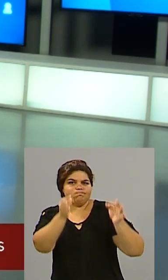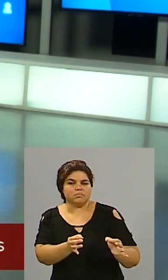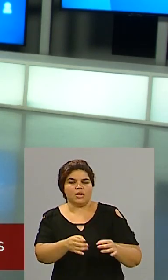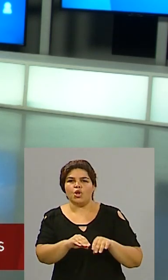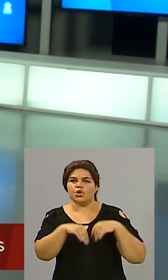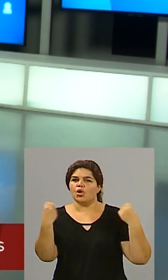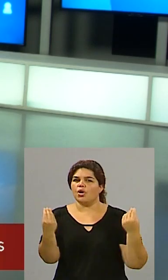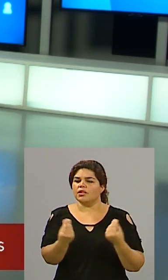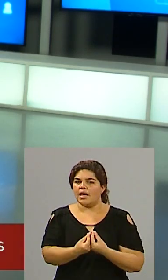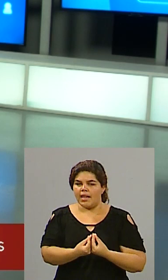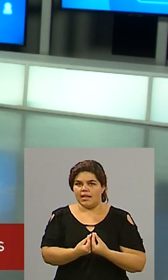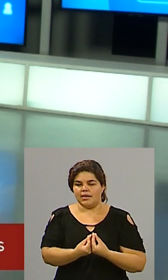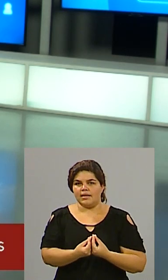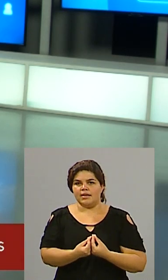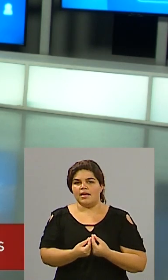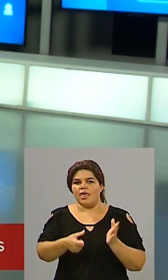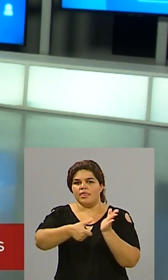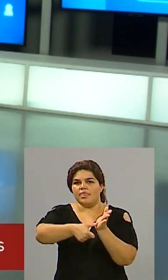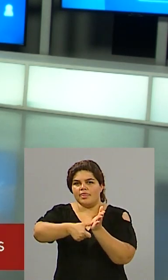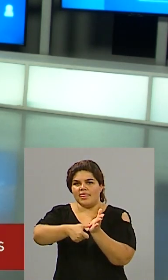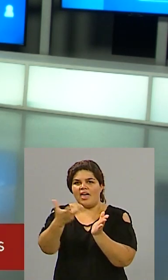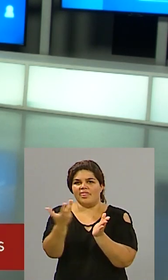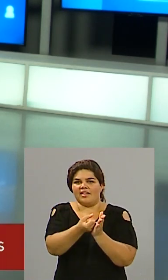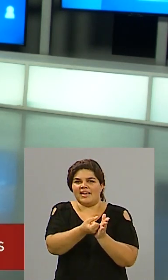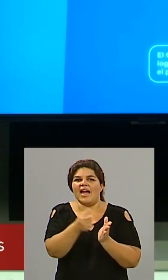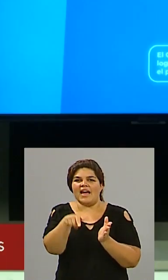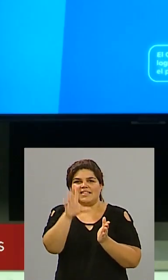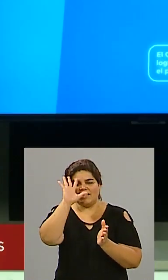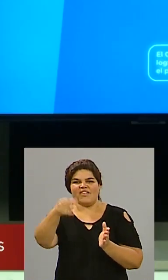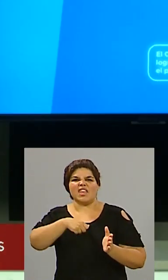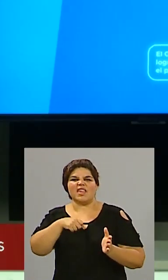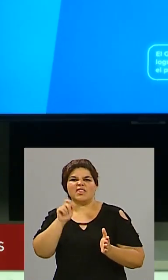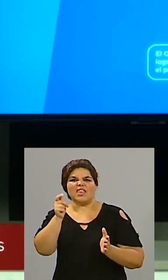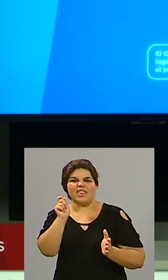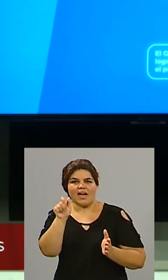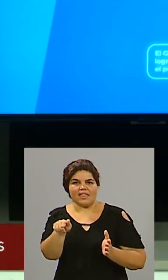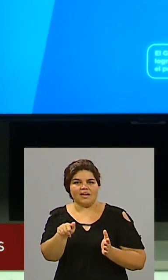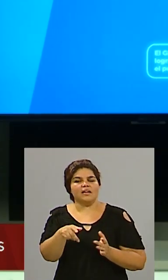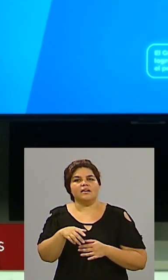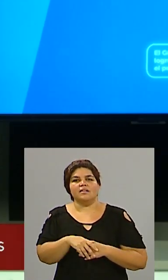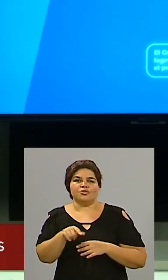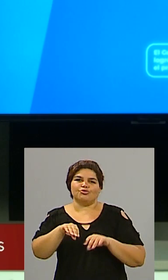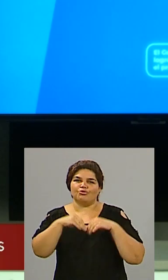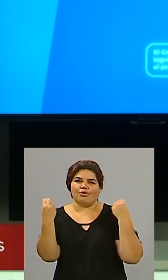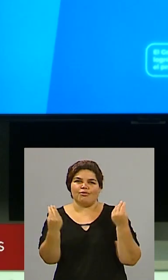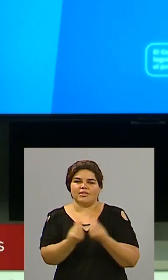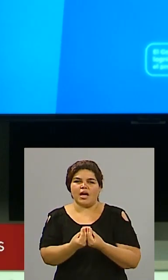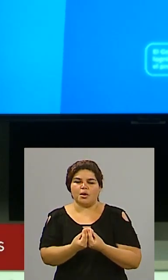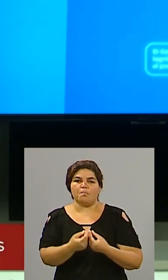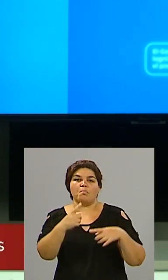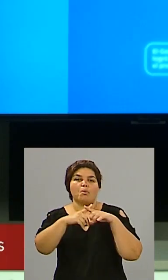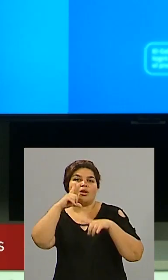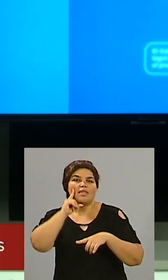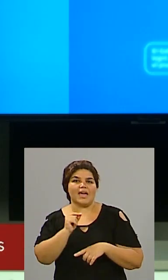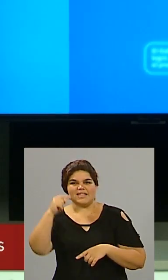identificación dactilares por día, y eso lo permitió que, bueno, que se comprara en su momento